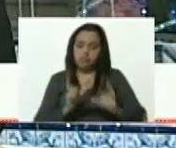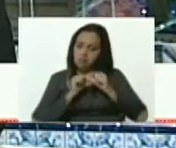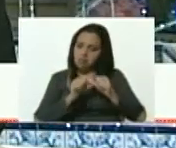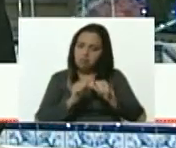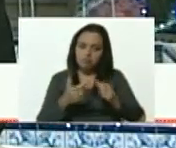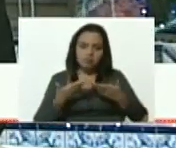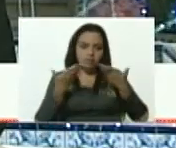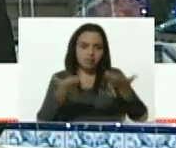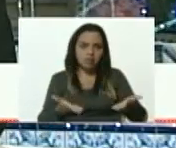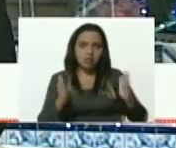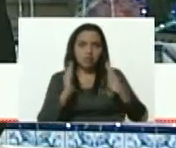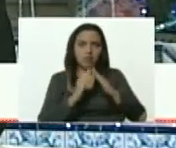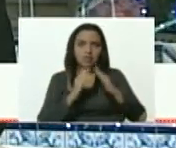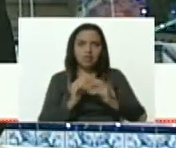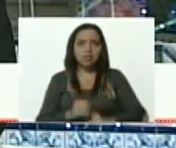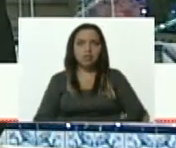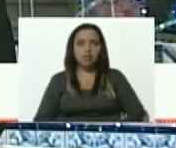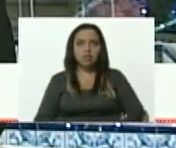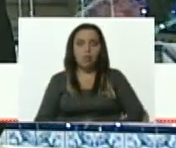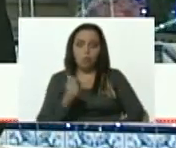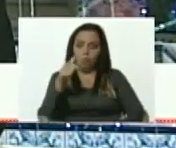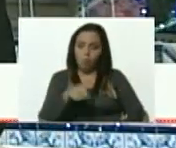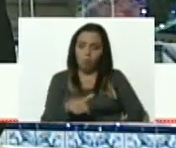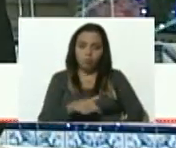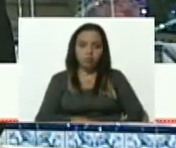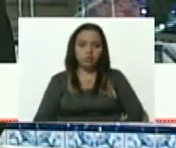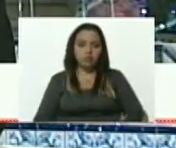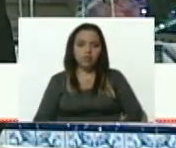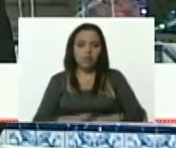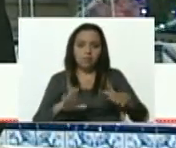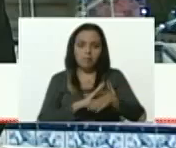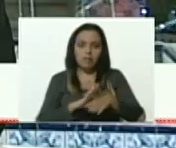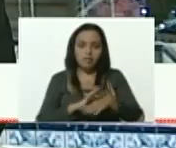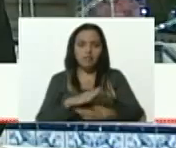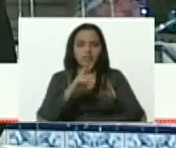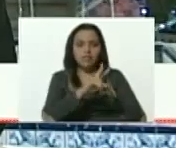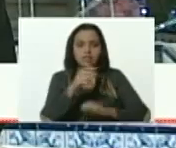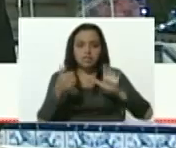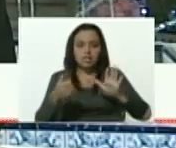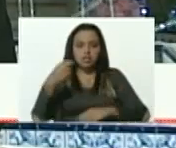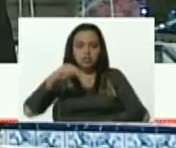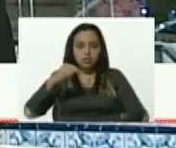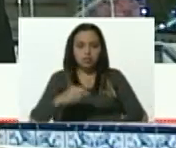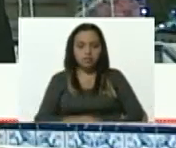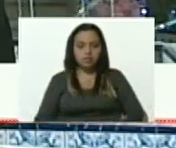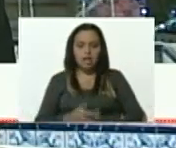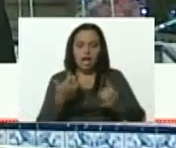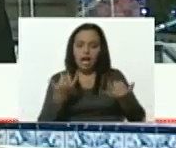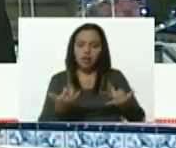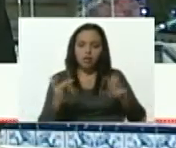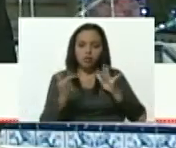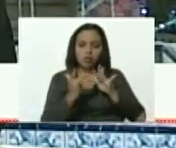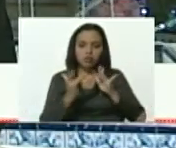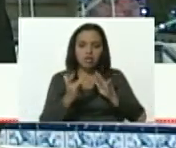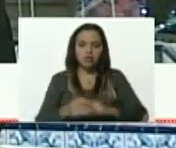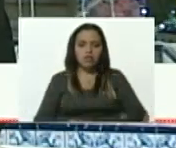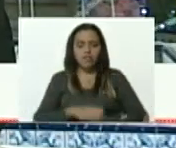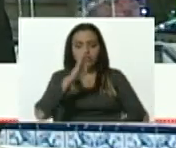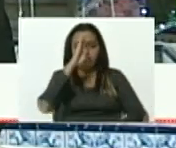entregando viviendas. Hoy, precisamente martes 26 de noviembre, le doy el pase en